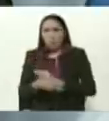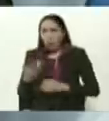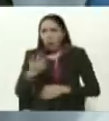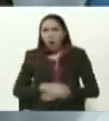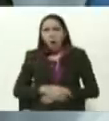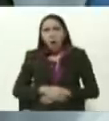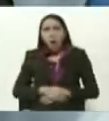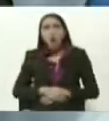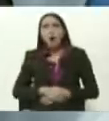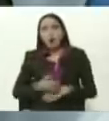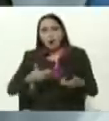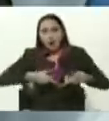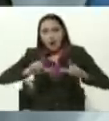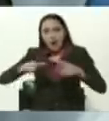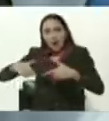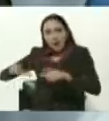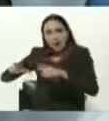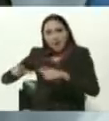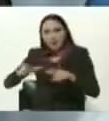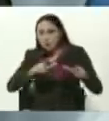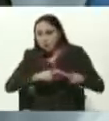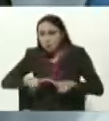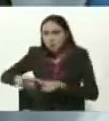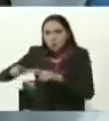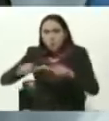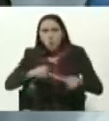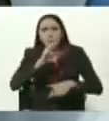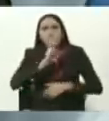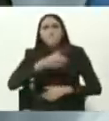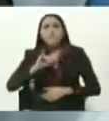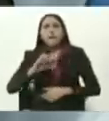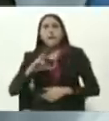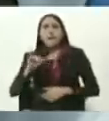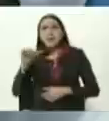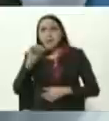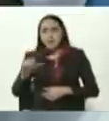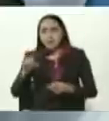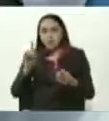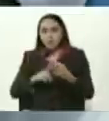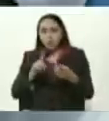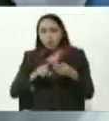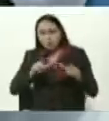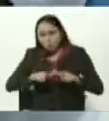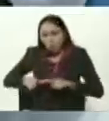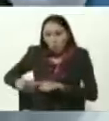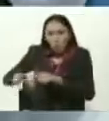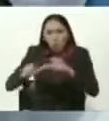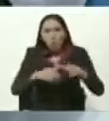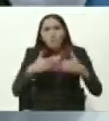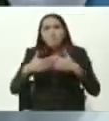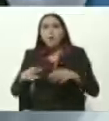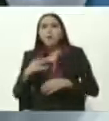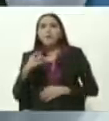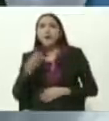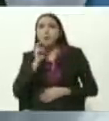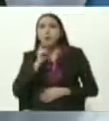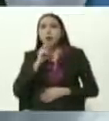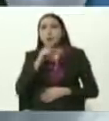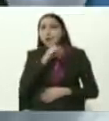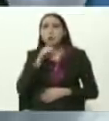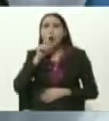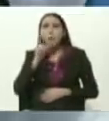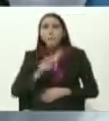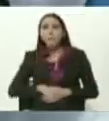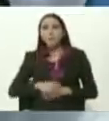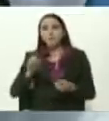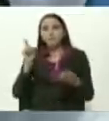las residencias Las Azaleas Place, el conjunto residencial denominado Puerta Dorada, las